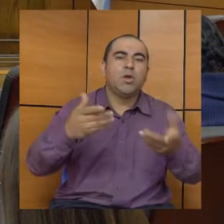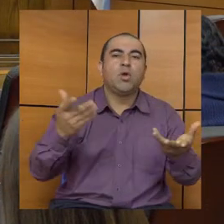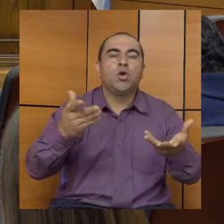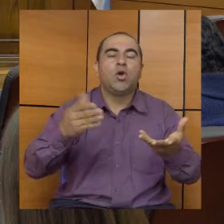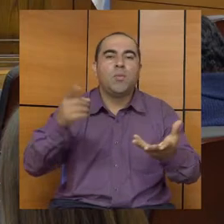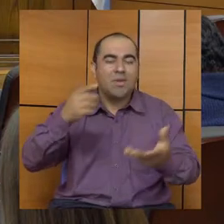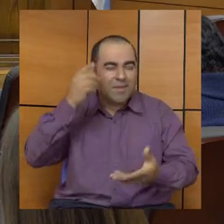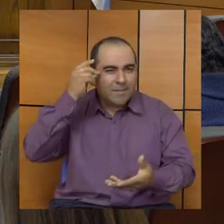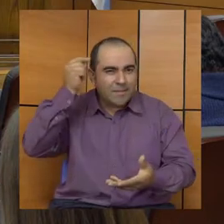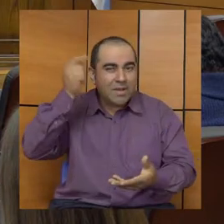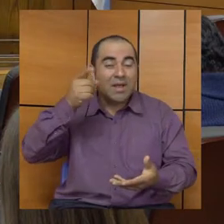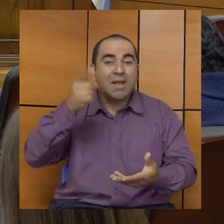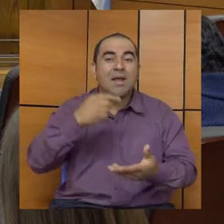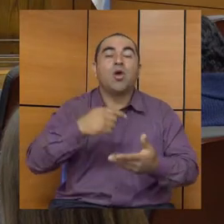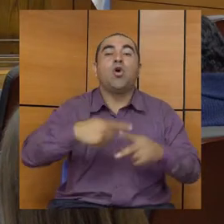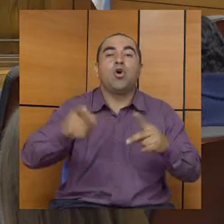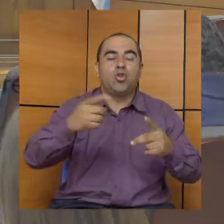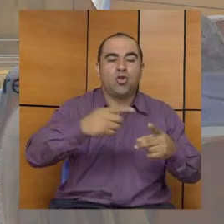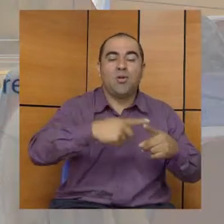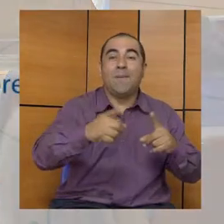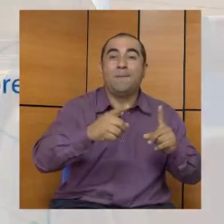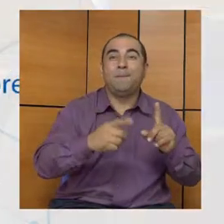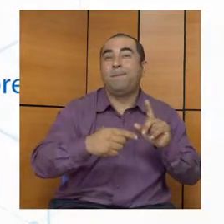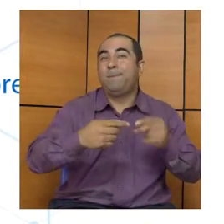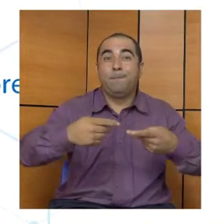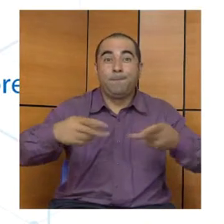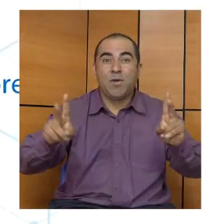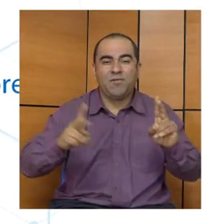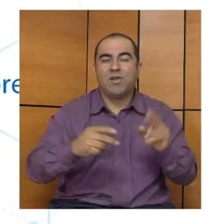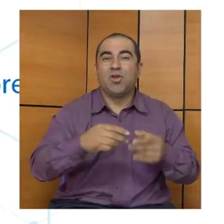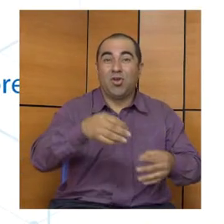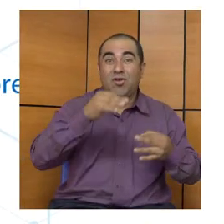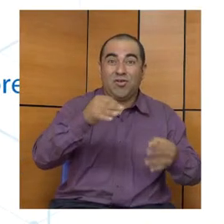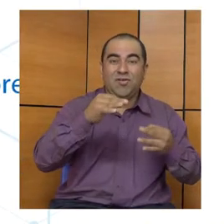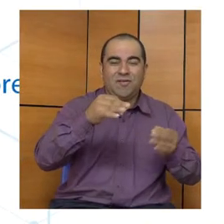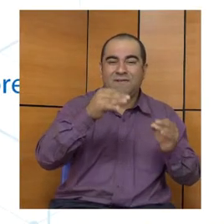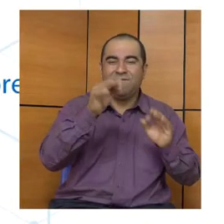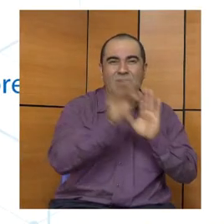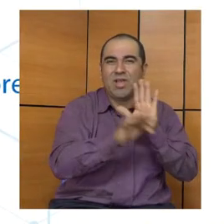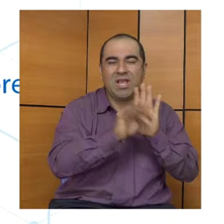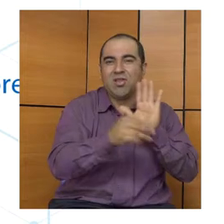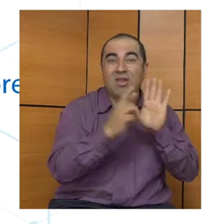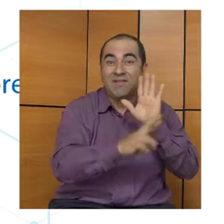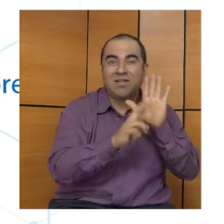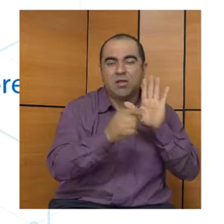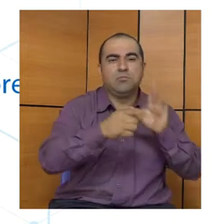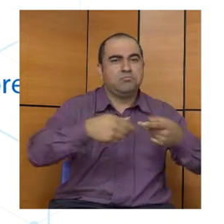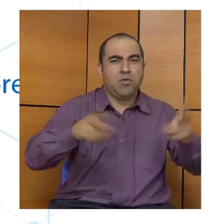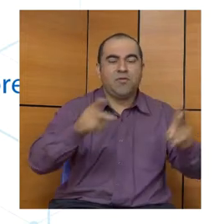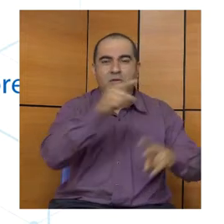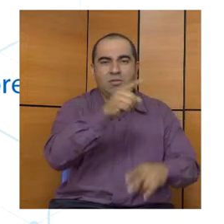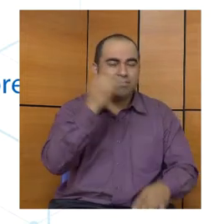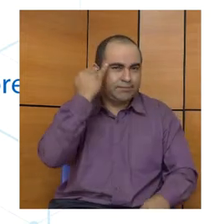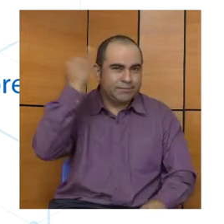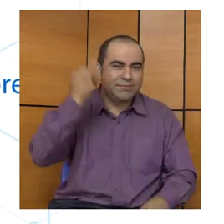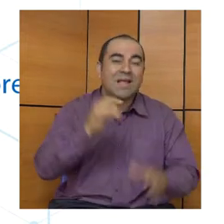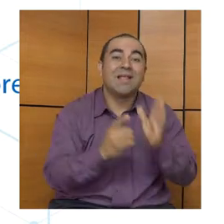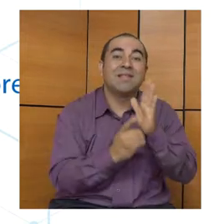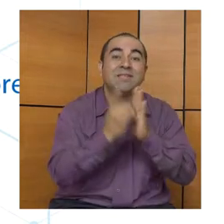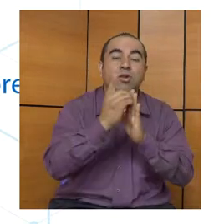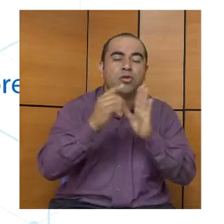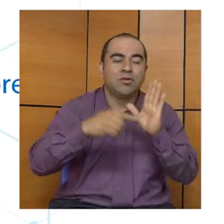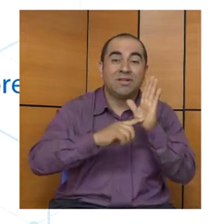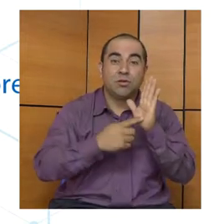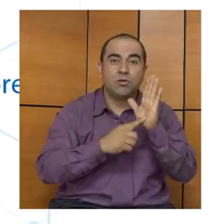múltiples publicaciones en revistas indexadas sobre personas mayores y usos de Tecnologías de Información. Actualmente